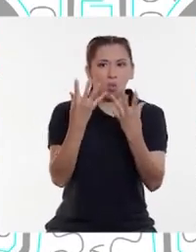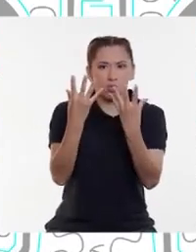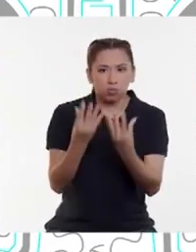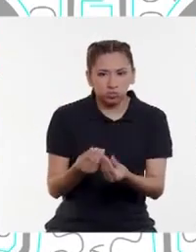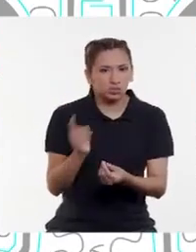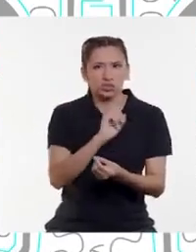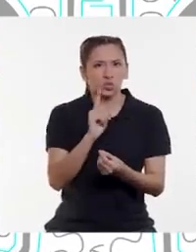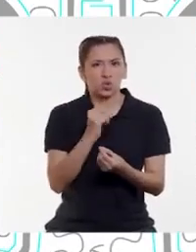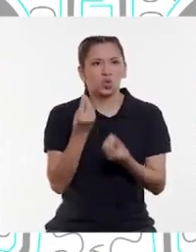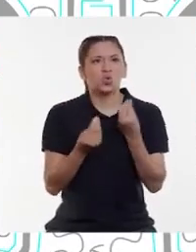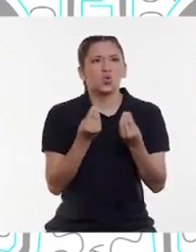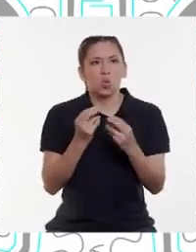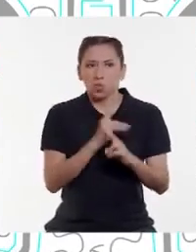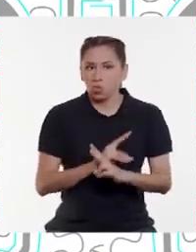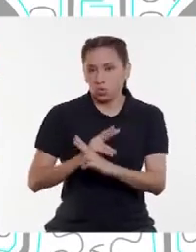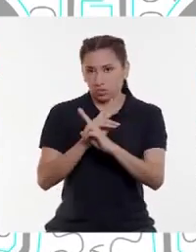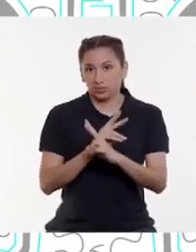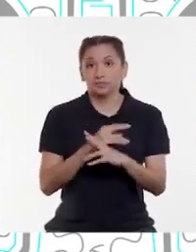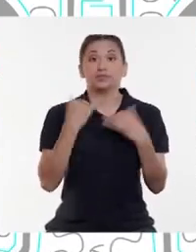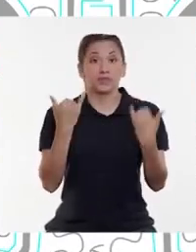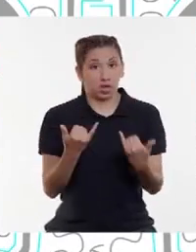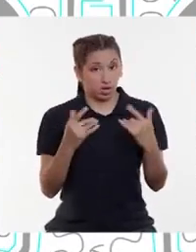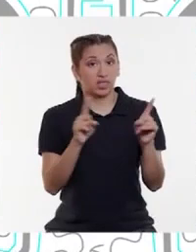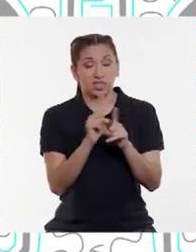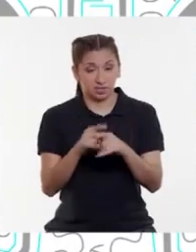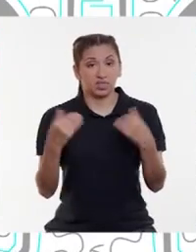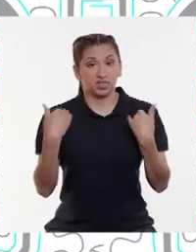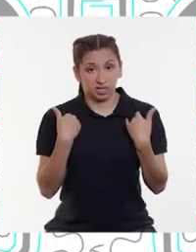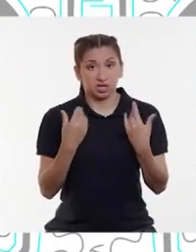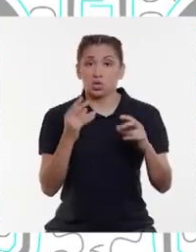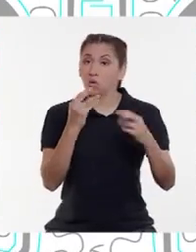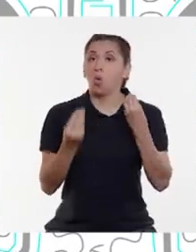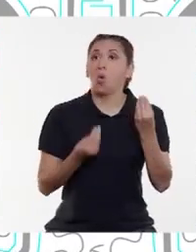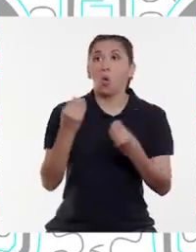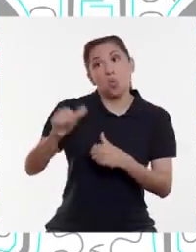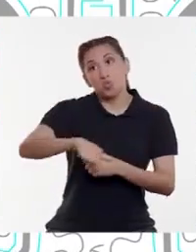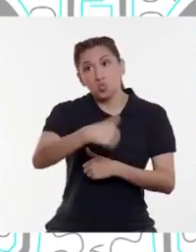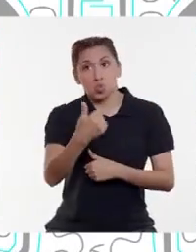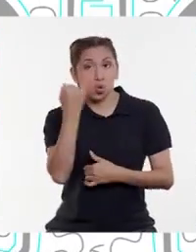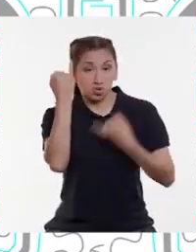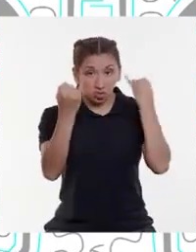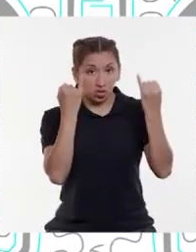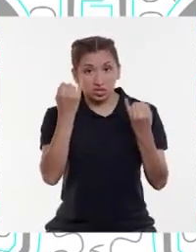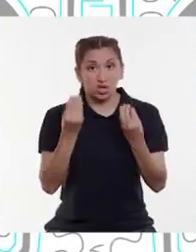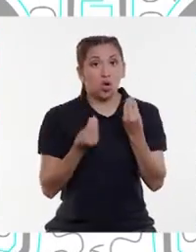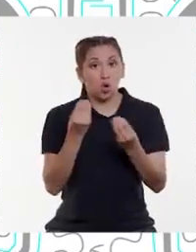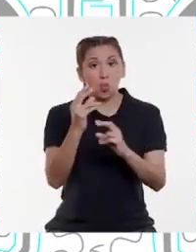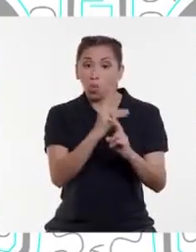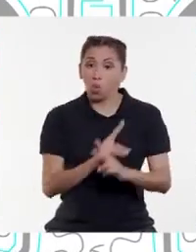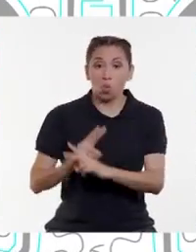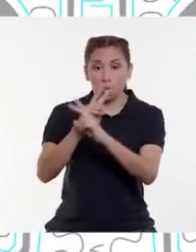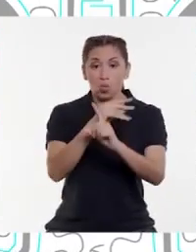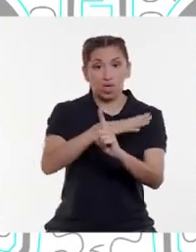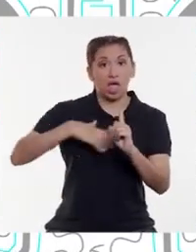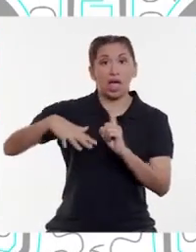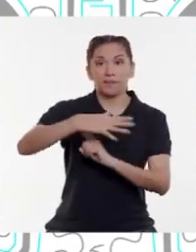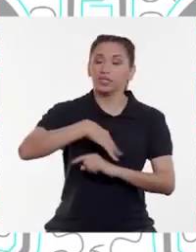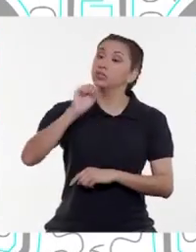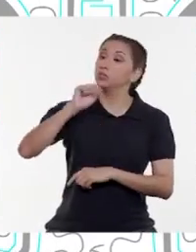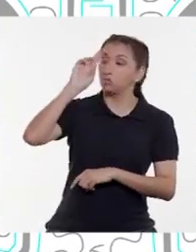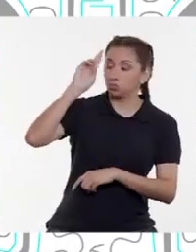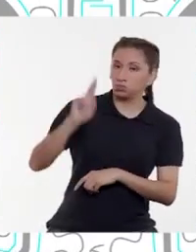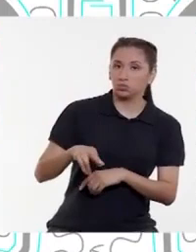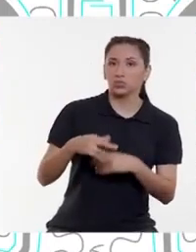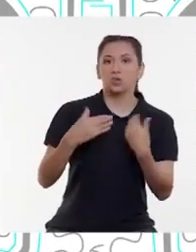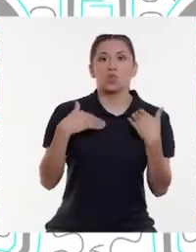o agoten. Ahora hay otras maneras de cuidar el ambiente de manera sostenible. Cierto, Jazmín. Otra cosa que podemos